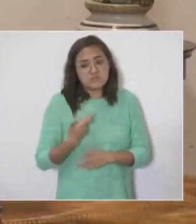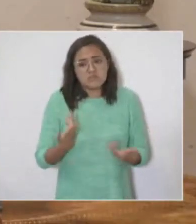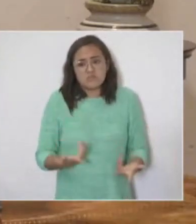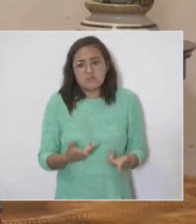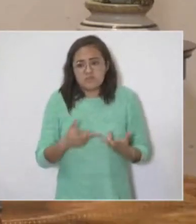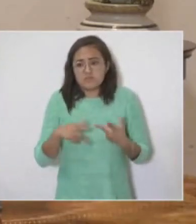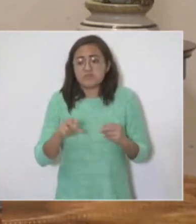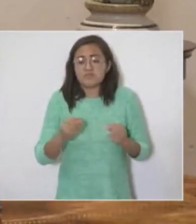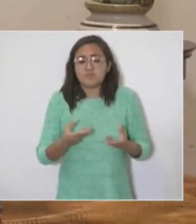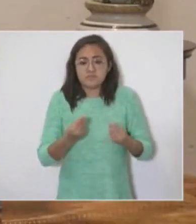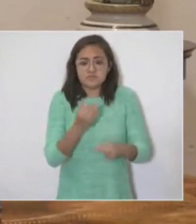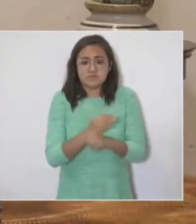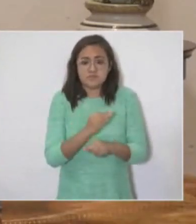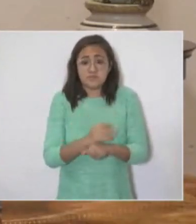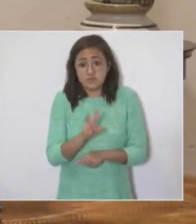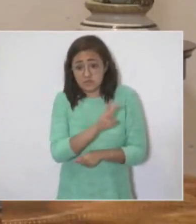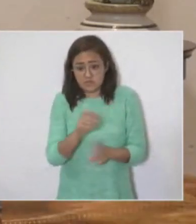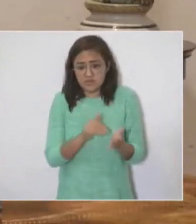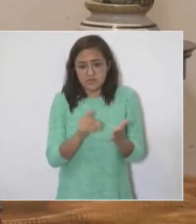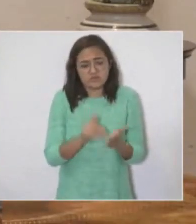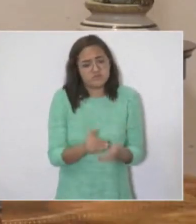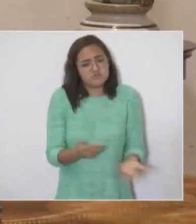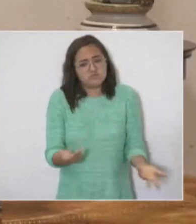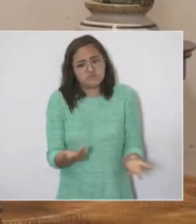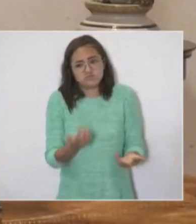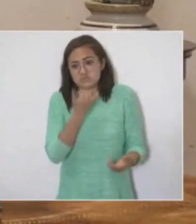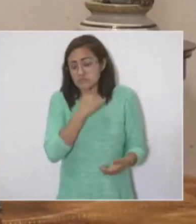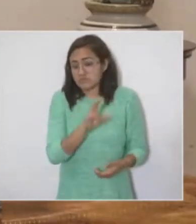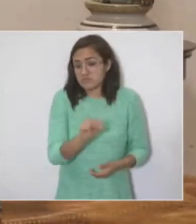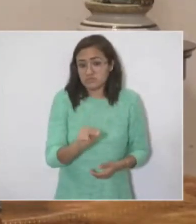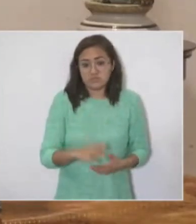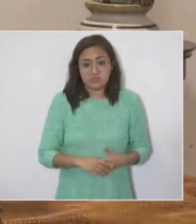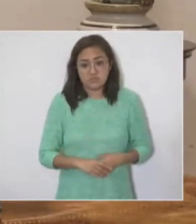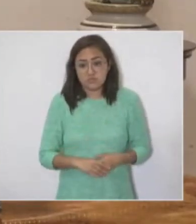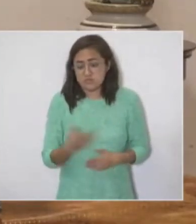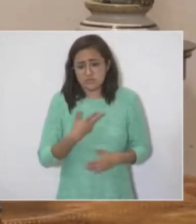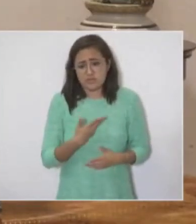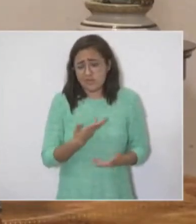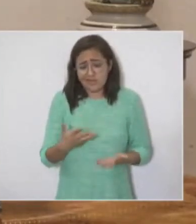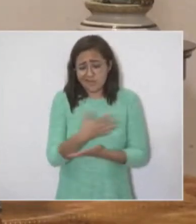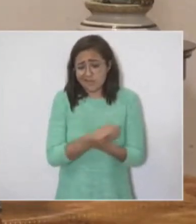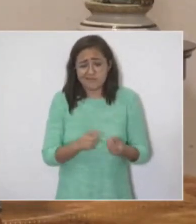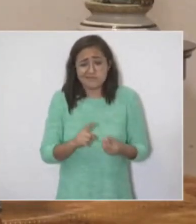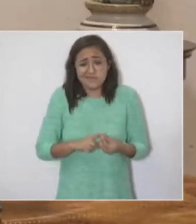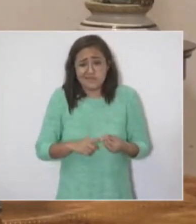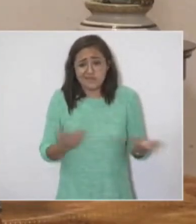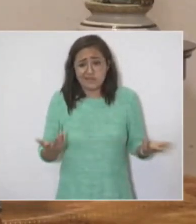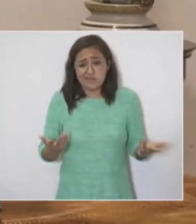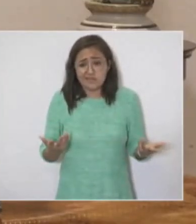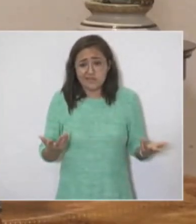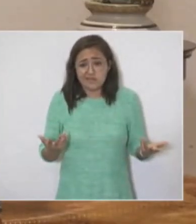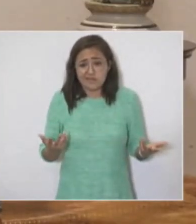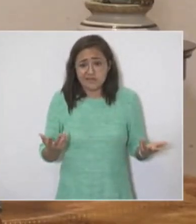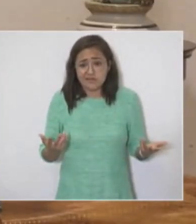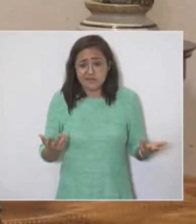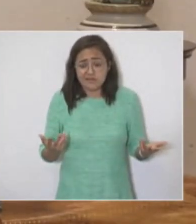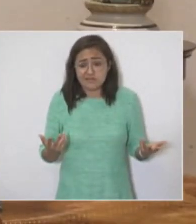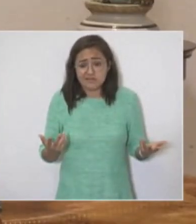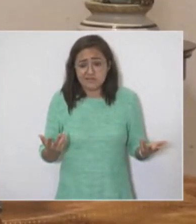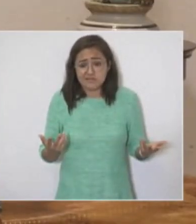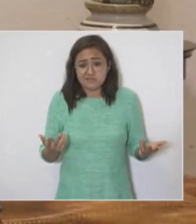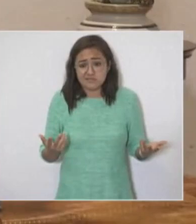previsto gastar estos 200 millones de pesos no tenemos no tenemos